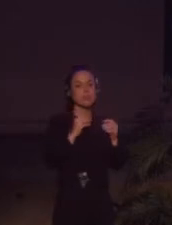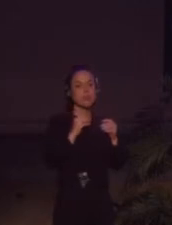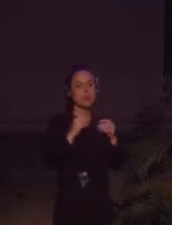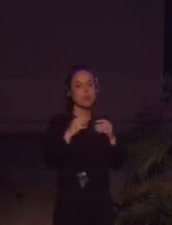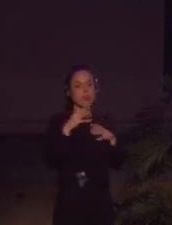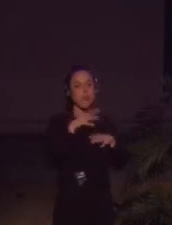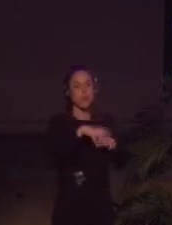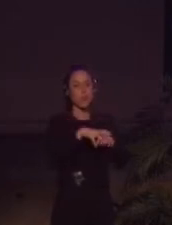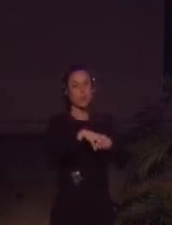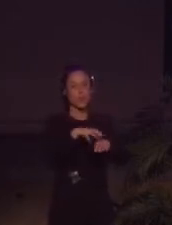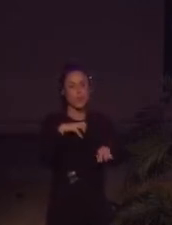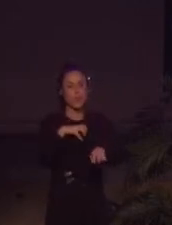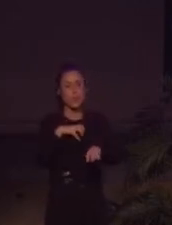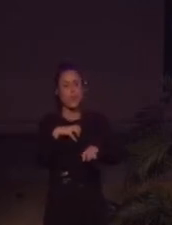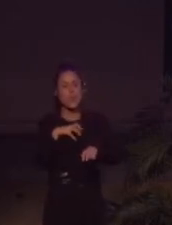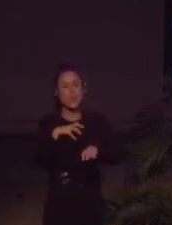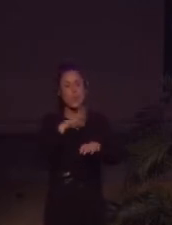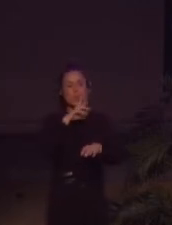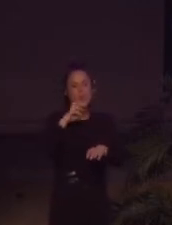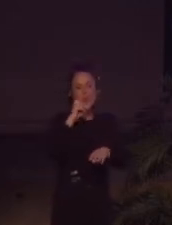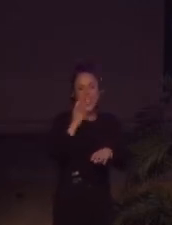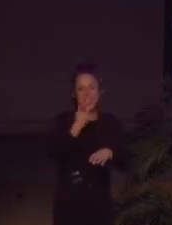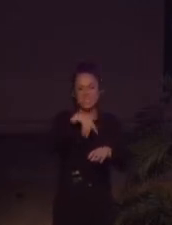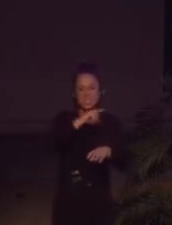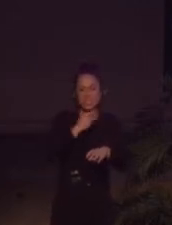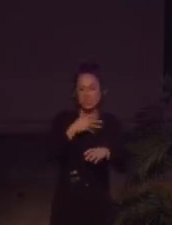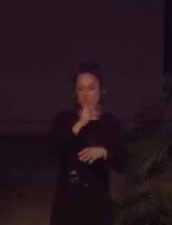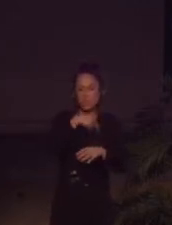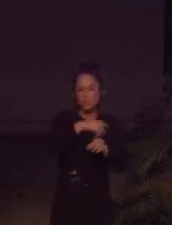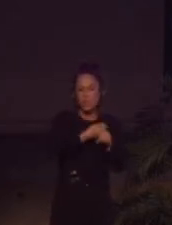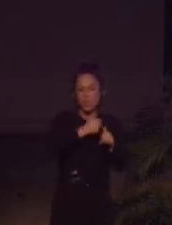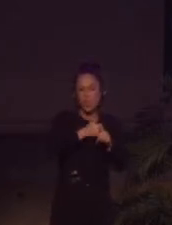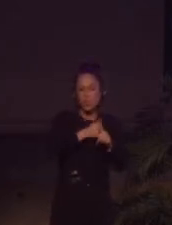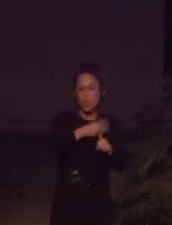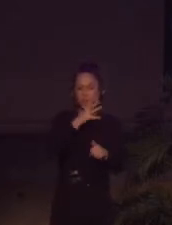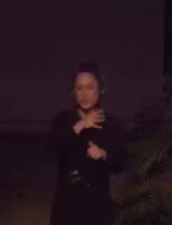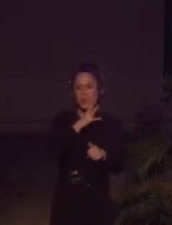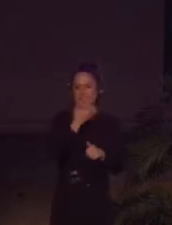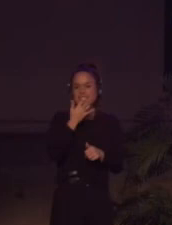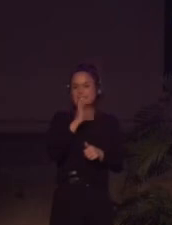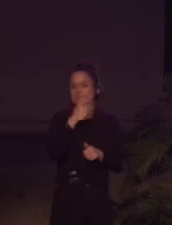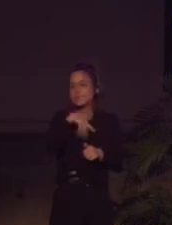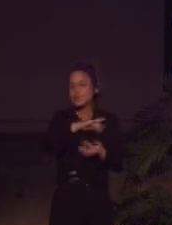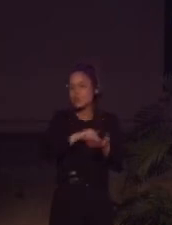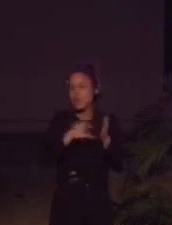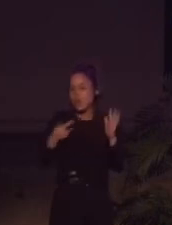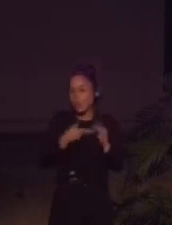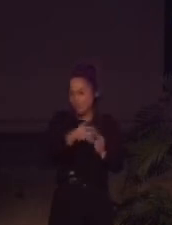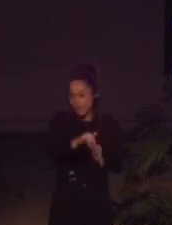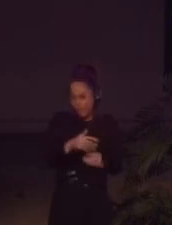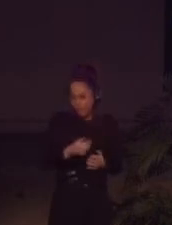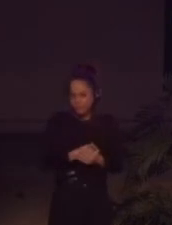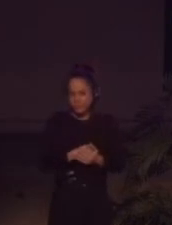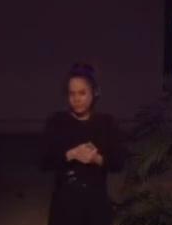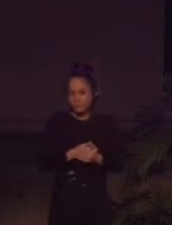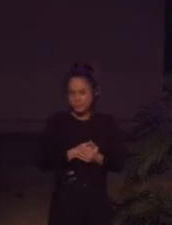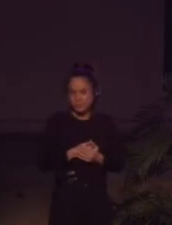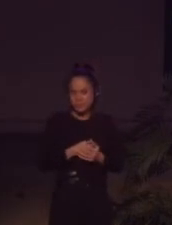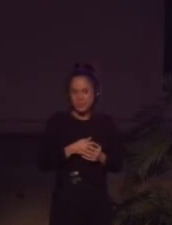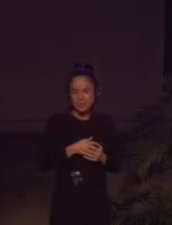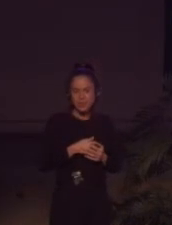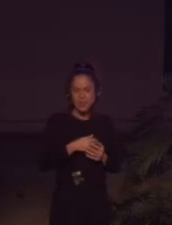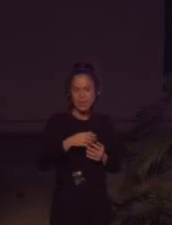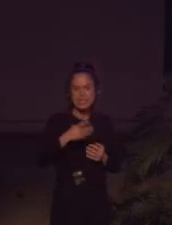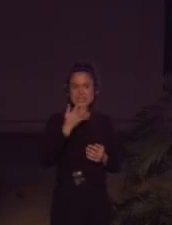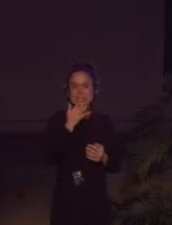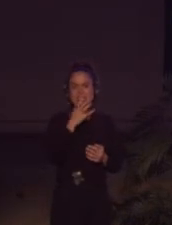ser se coma a otro, o como la forma, ¿por qué tenemos que imitar eso? Si ya tenemos una tecnología, una no sé, una perspectiva donde podemos